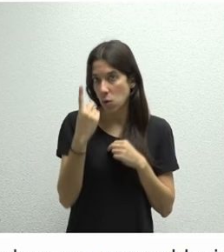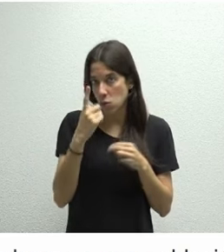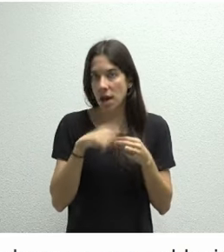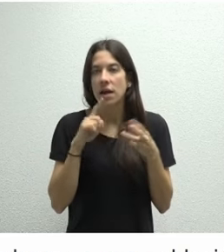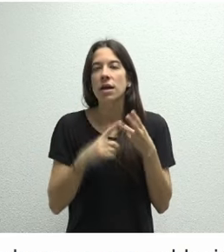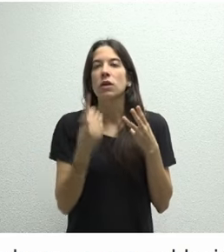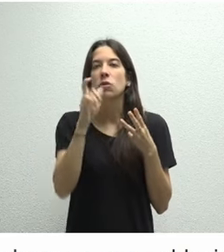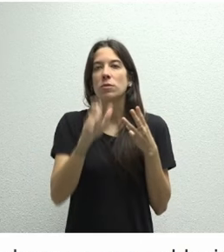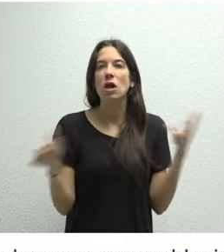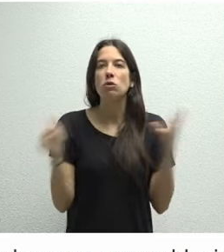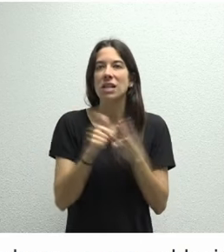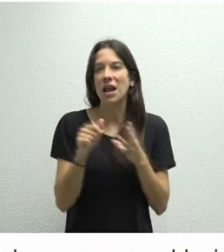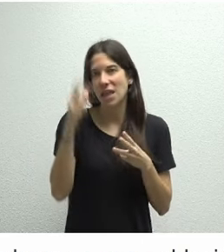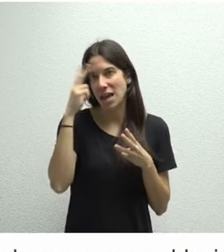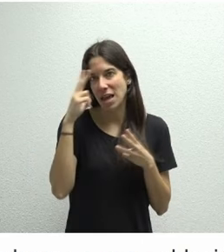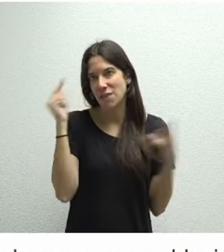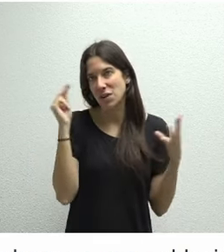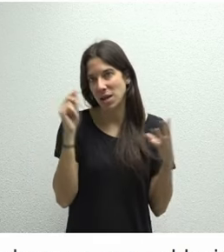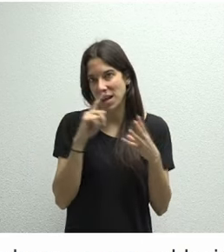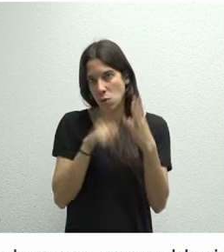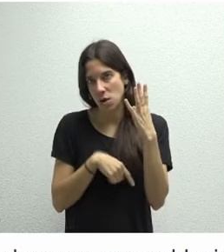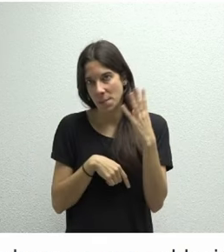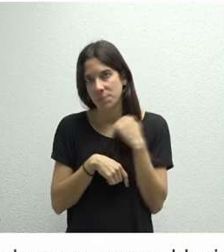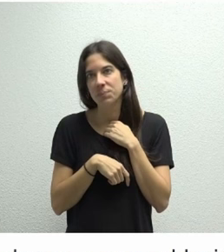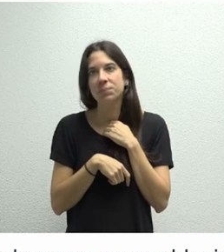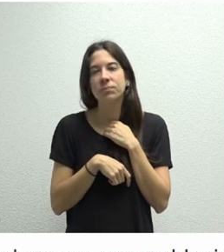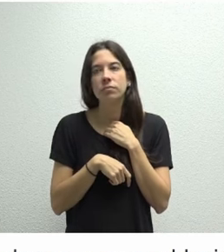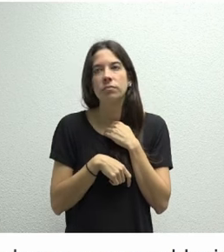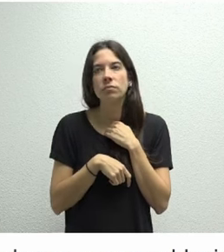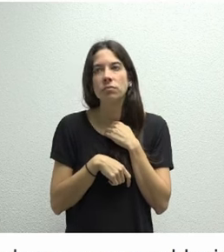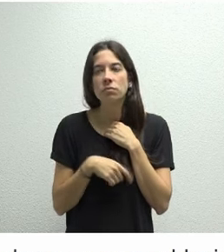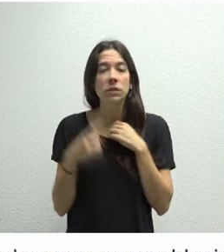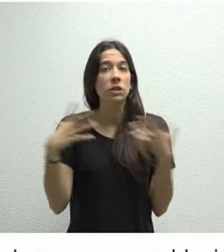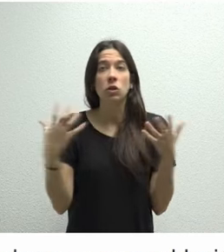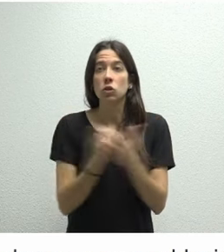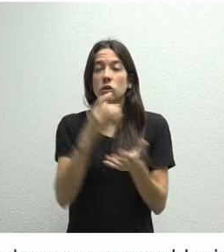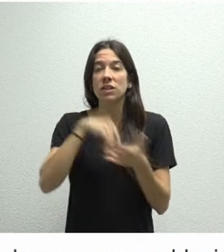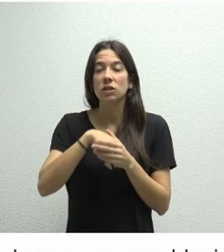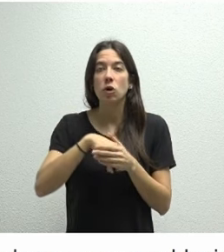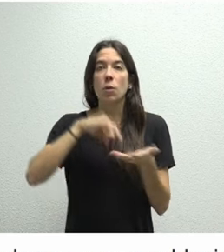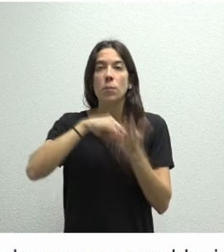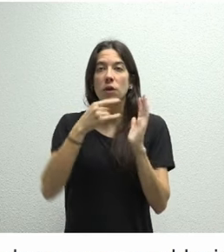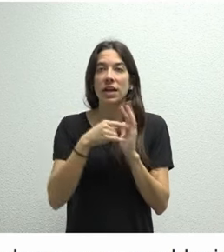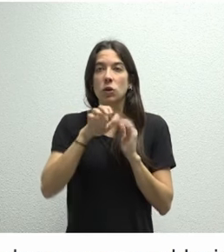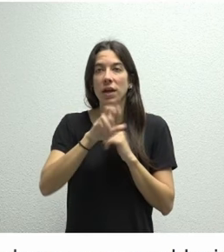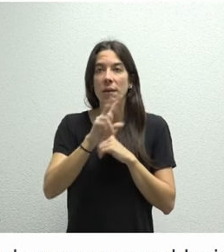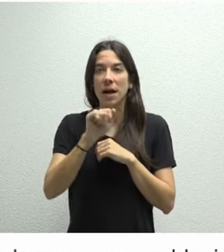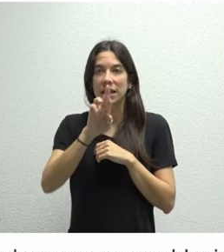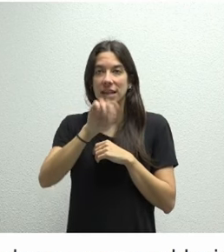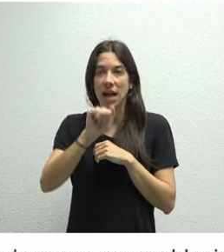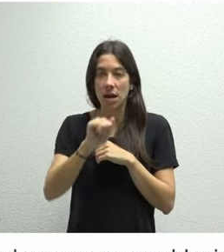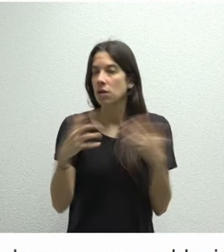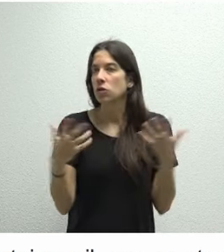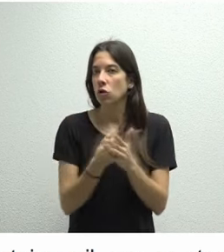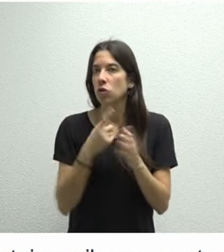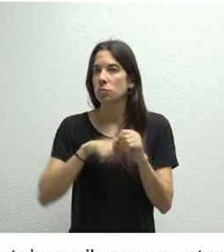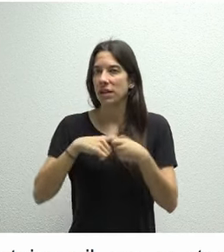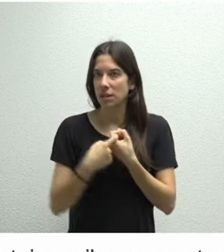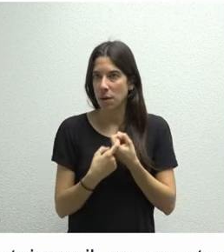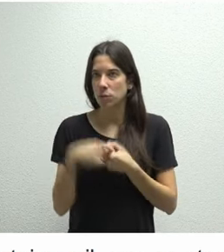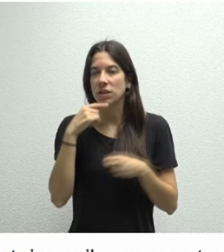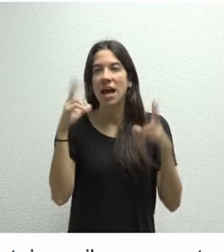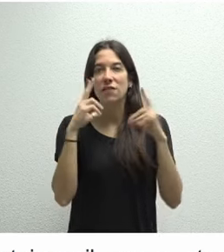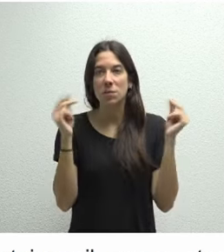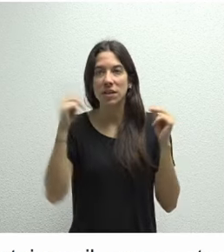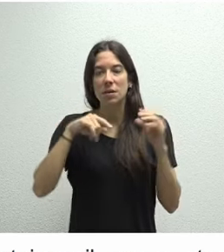enfermería eh todos estamos Implicados En el proyecto de batra realmente ahora hablaré de la enfermera participa en los